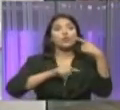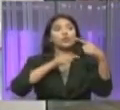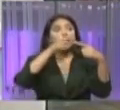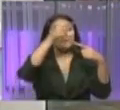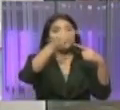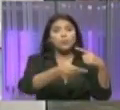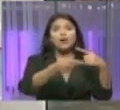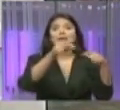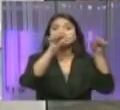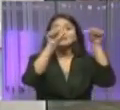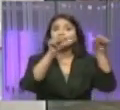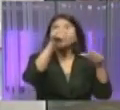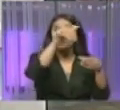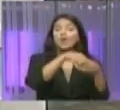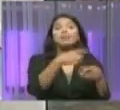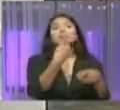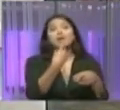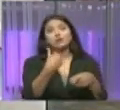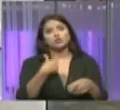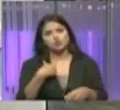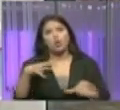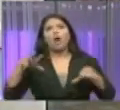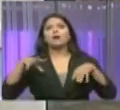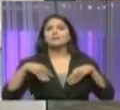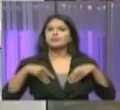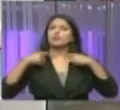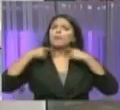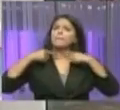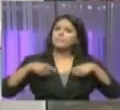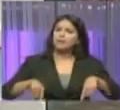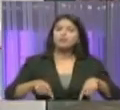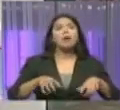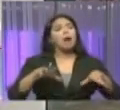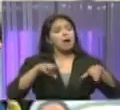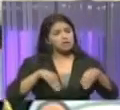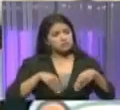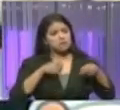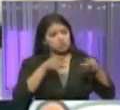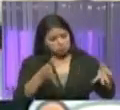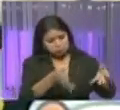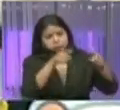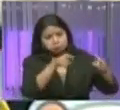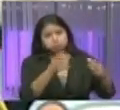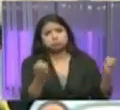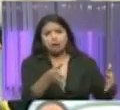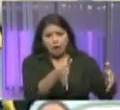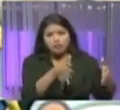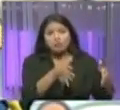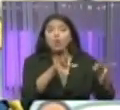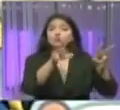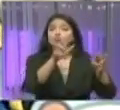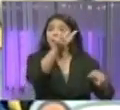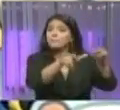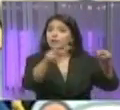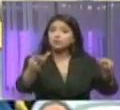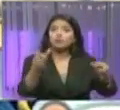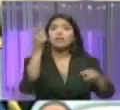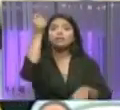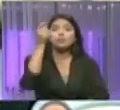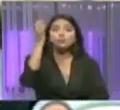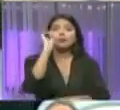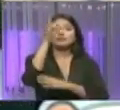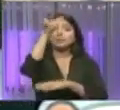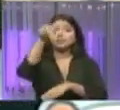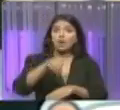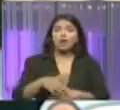los resultados electorales y decir reconozco la derrota, reconozco la victoria de la oposición y reconozco las nuevas autoridades de la Asamblea Nacional, y tuve